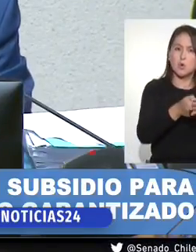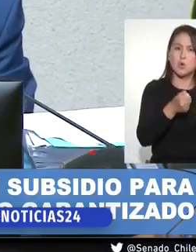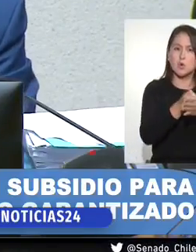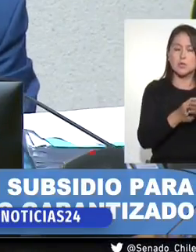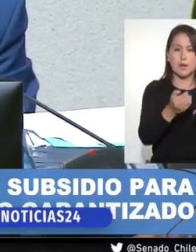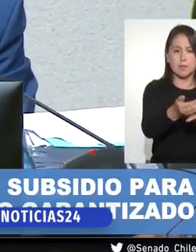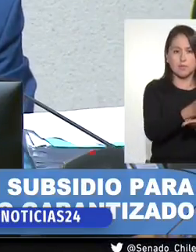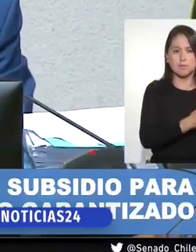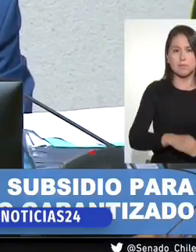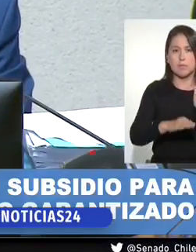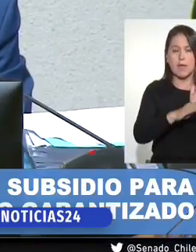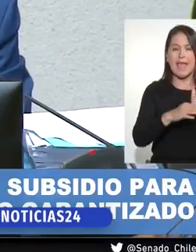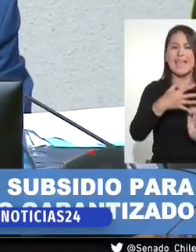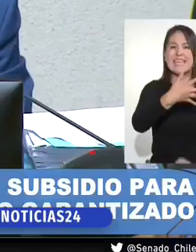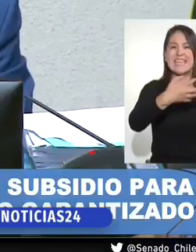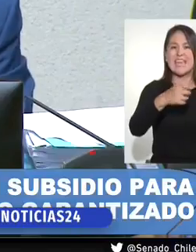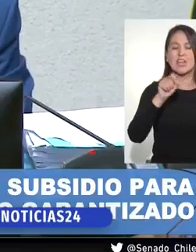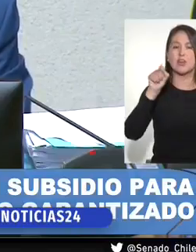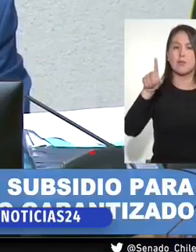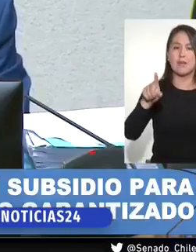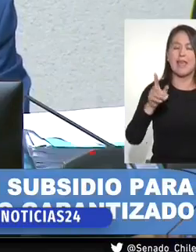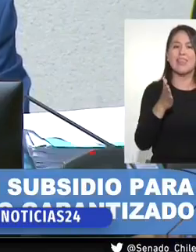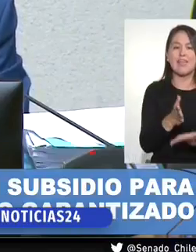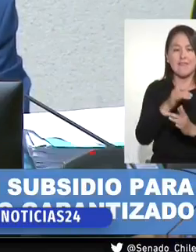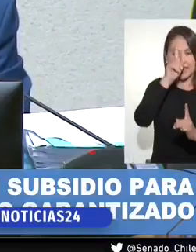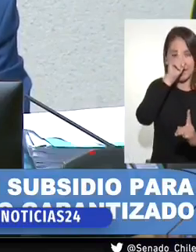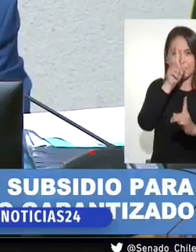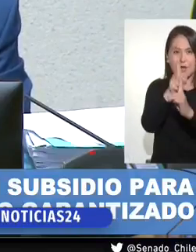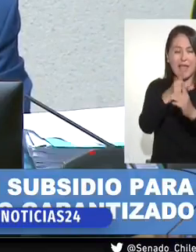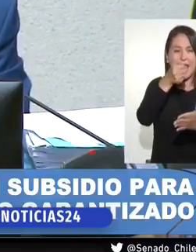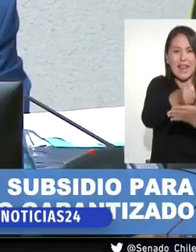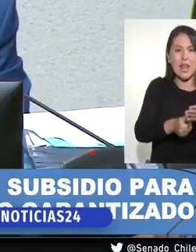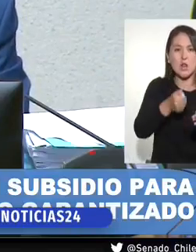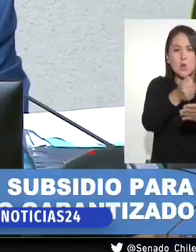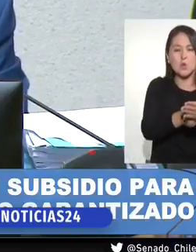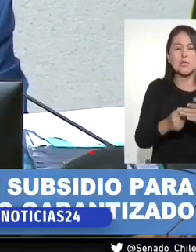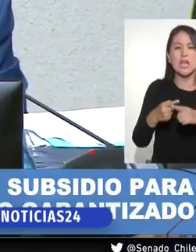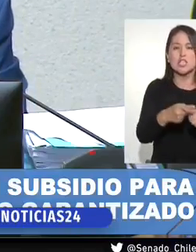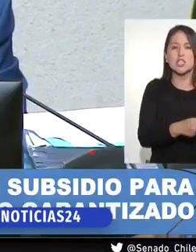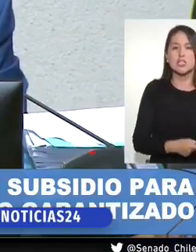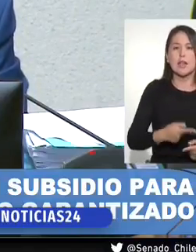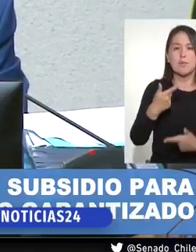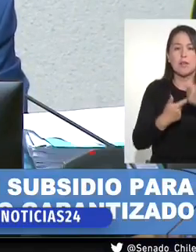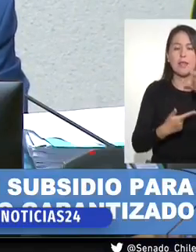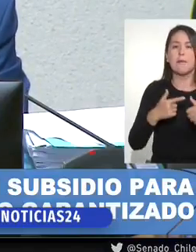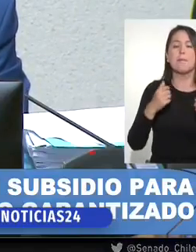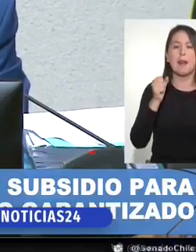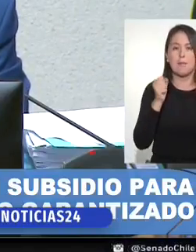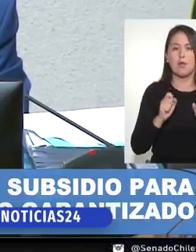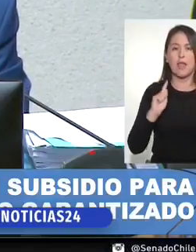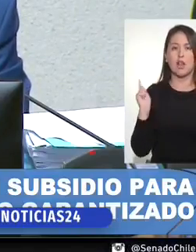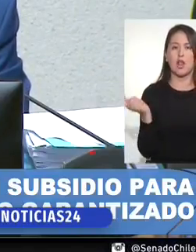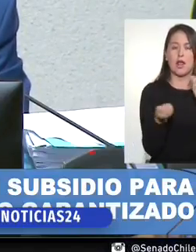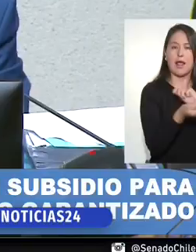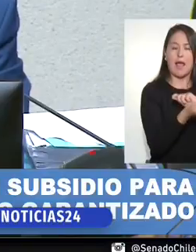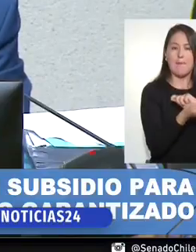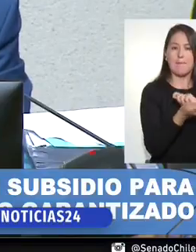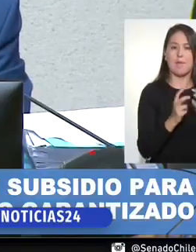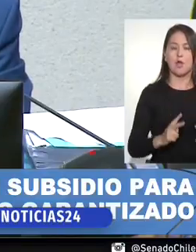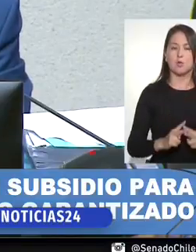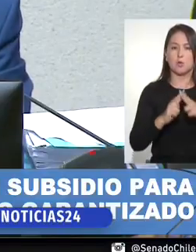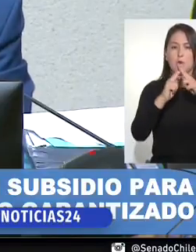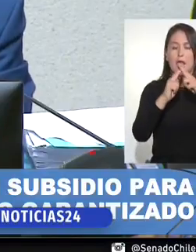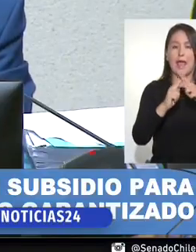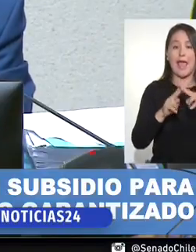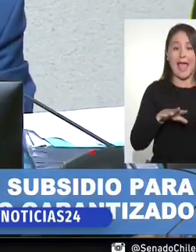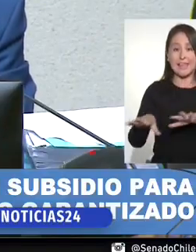usted es militante de la UDI, ha surgido una situación con su partido, particularmente con la sede comunal de Bulnes 80. Usted está